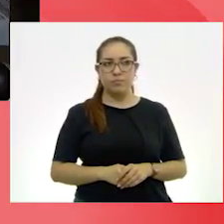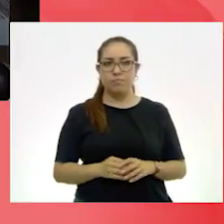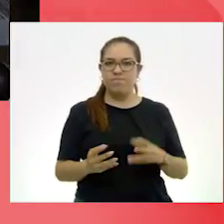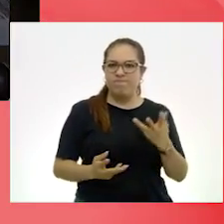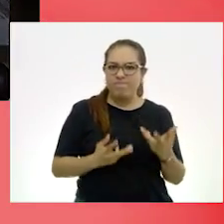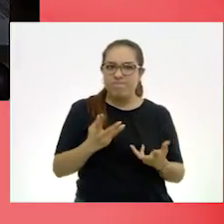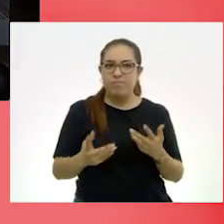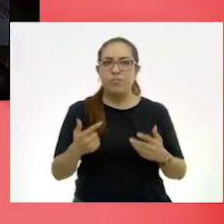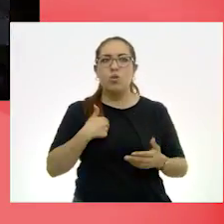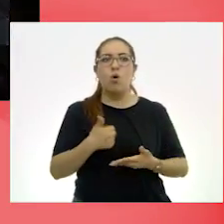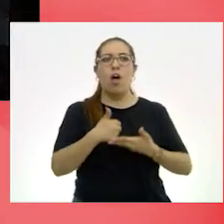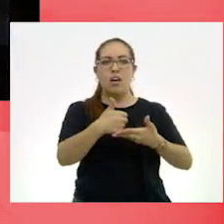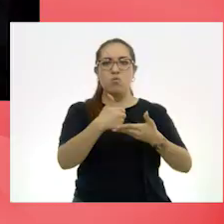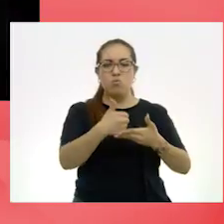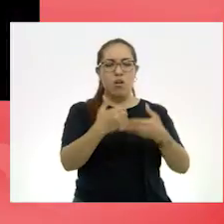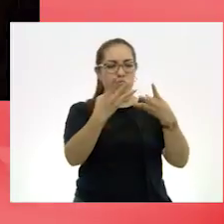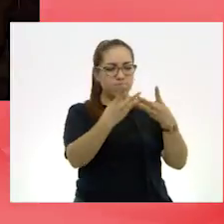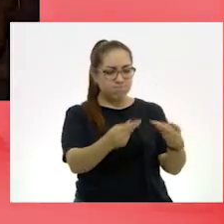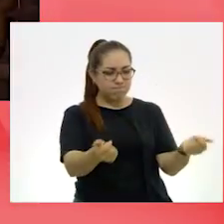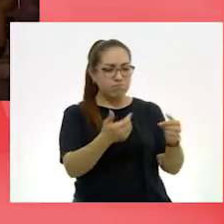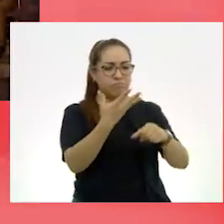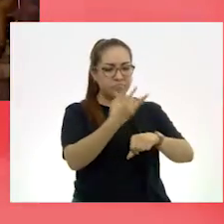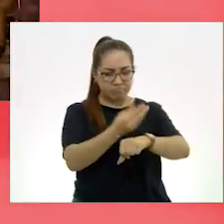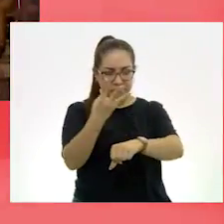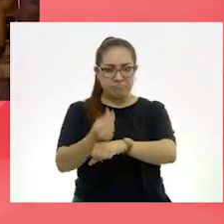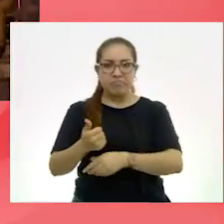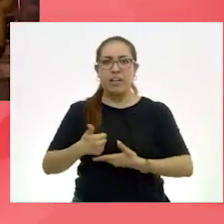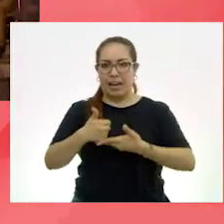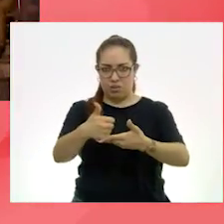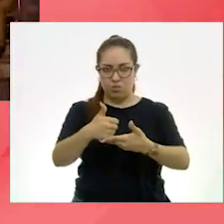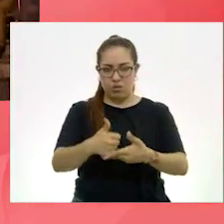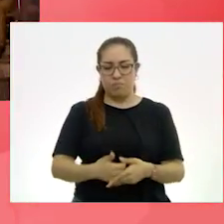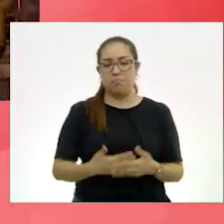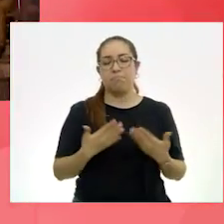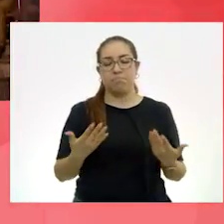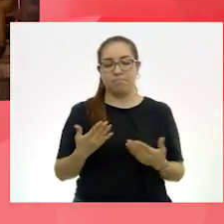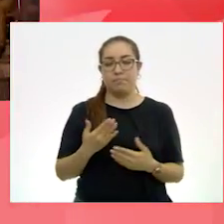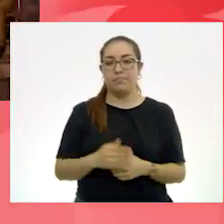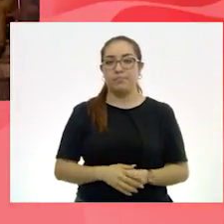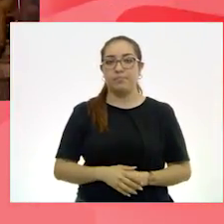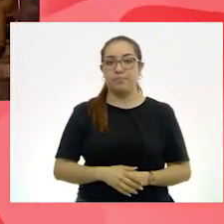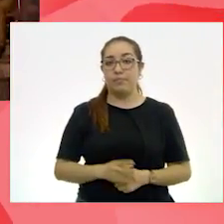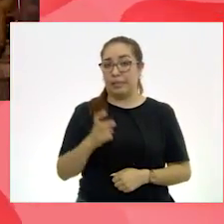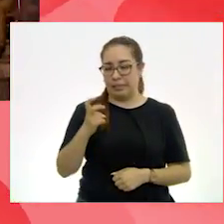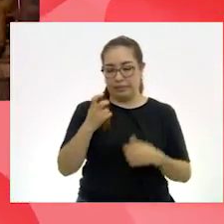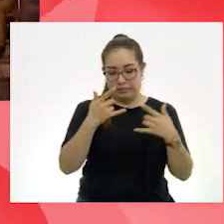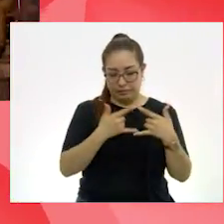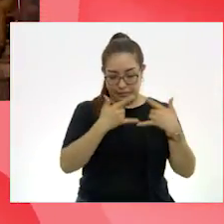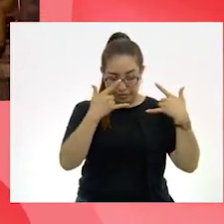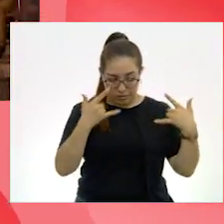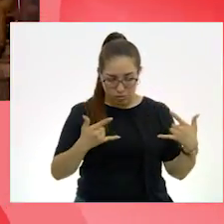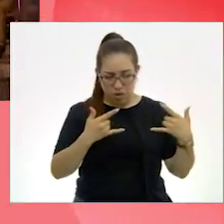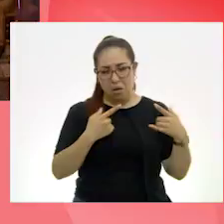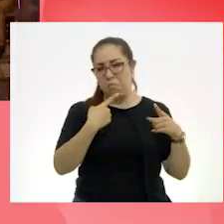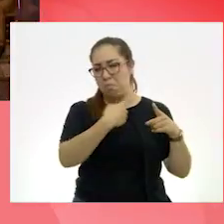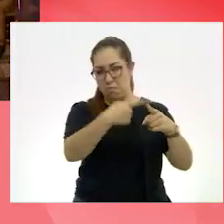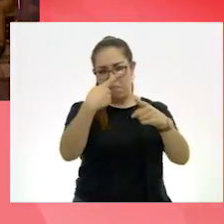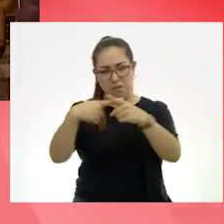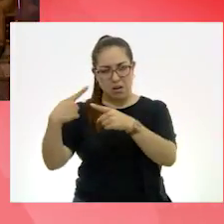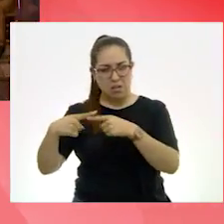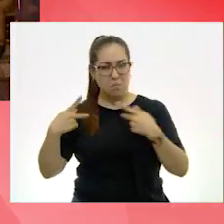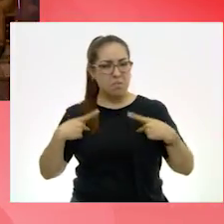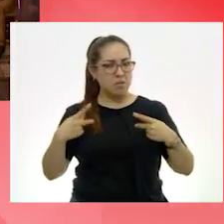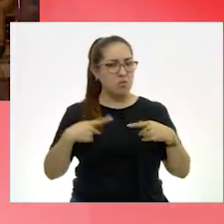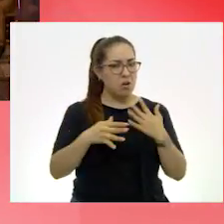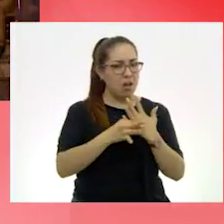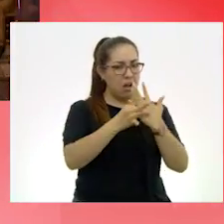componer las cosas para su pueblo, ¿no? Hay distintas versiones de esta leyenda, de esta conseja. Hay